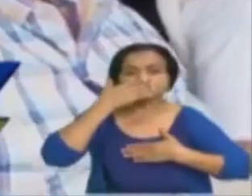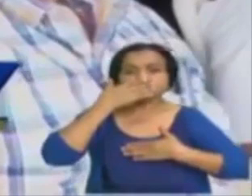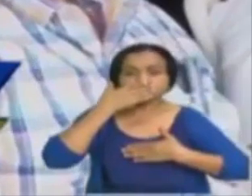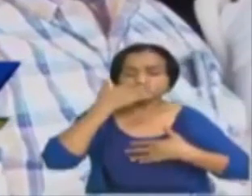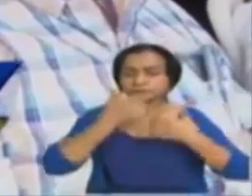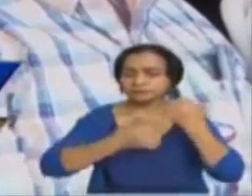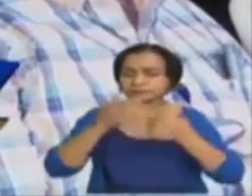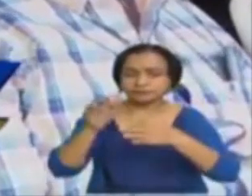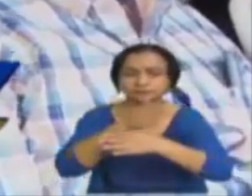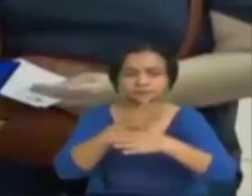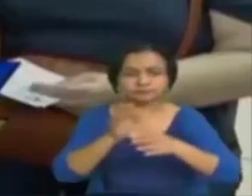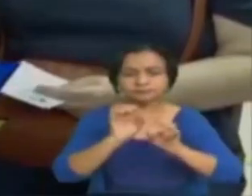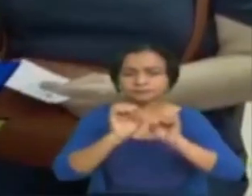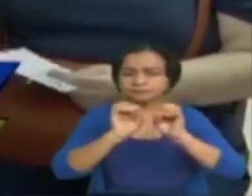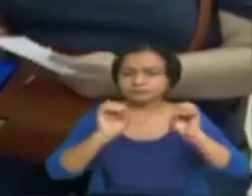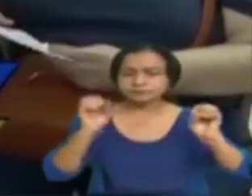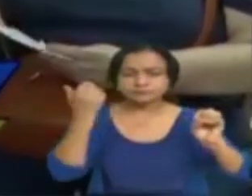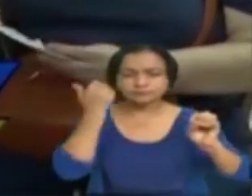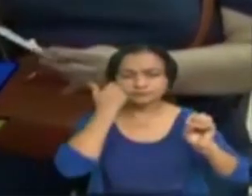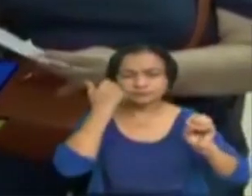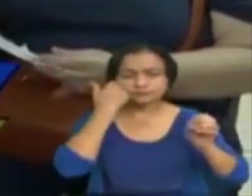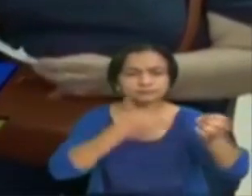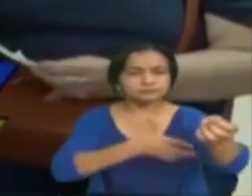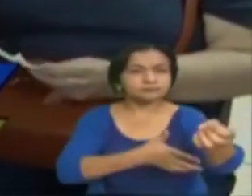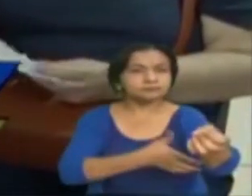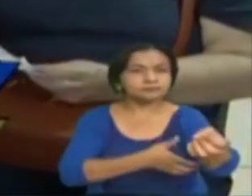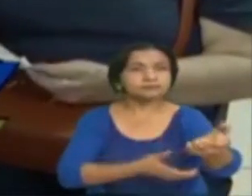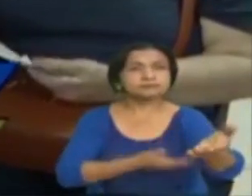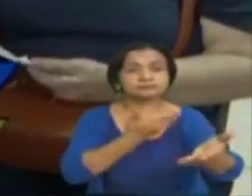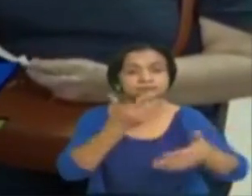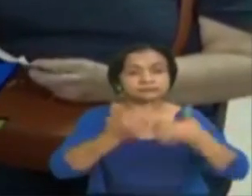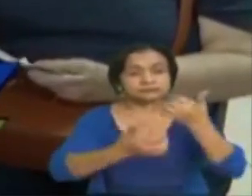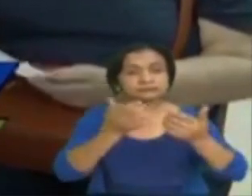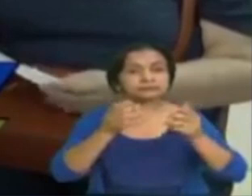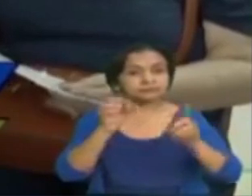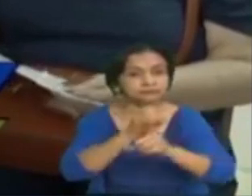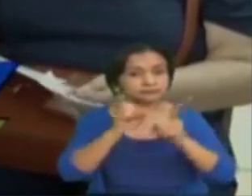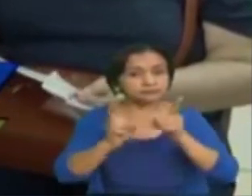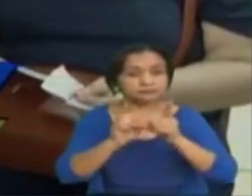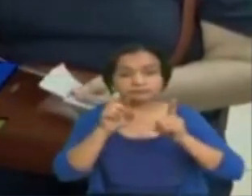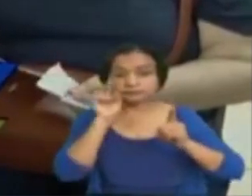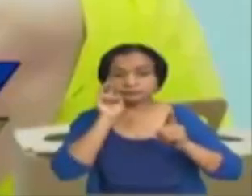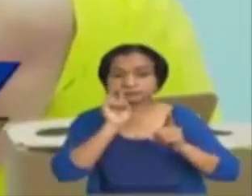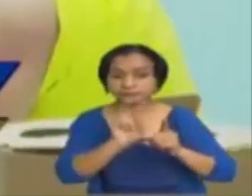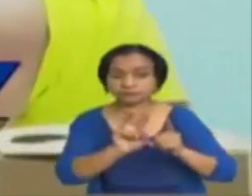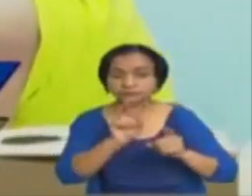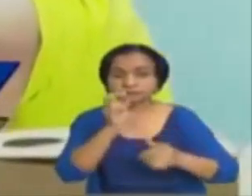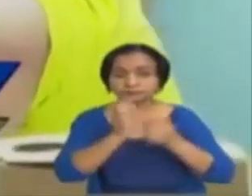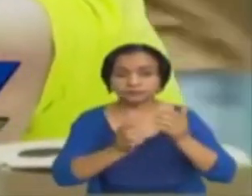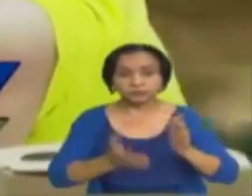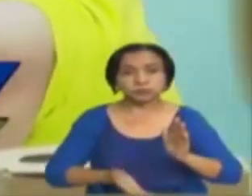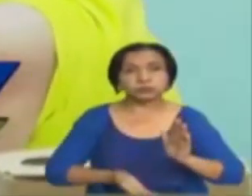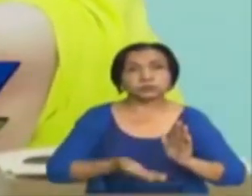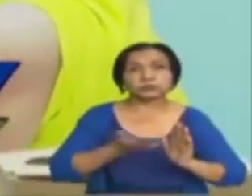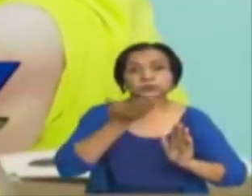días. Aprovechar este momento para dar a conocer una circular que está